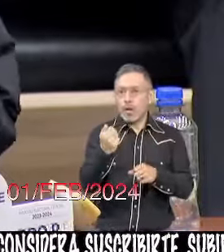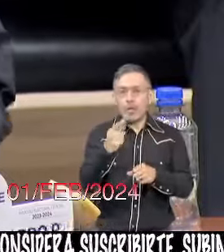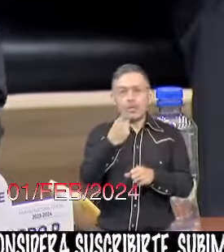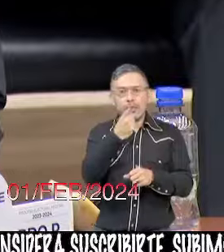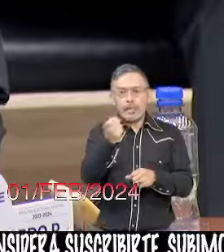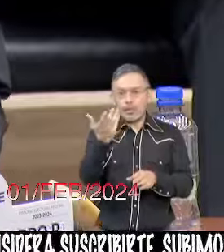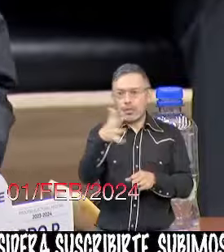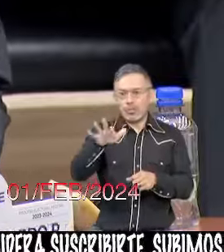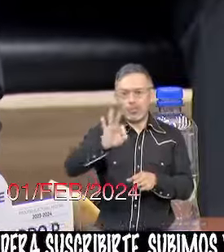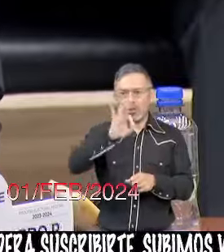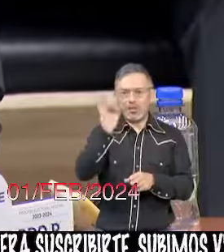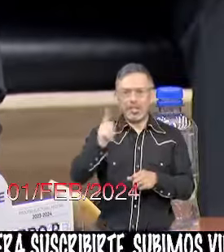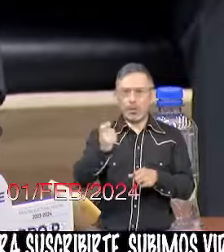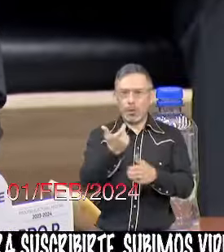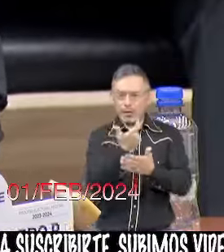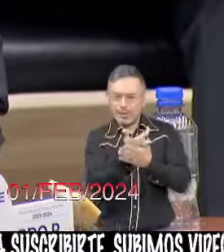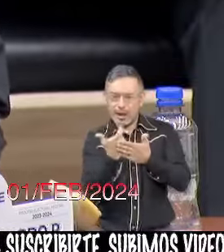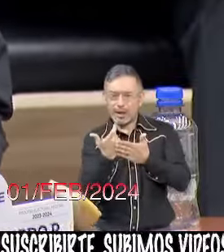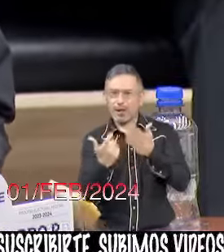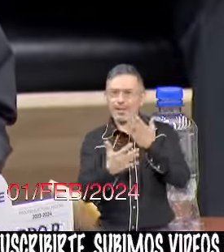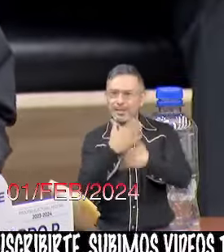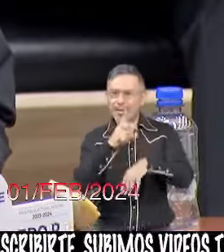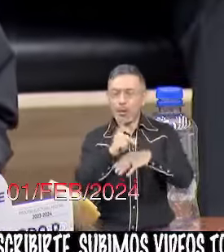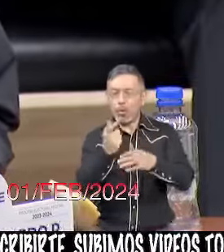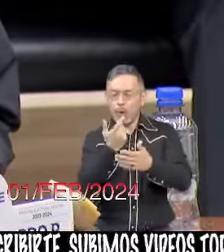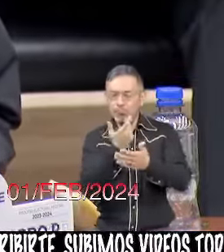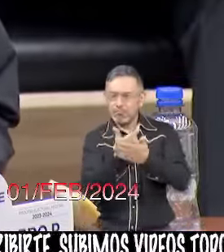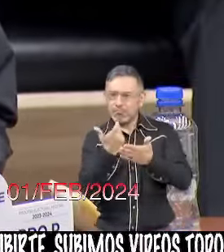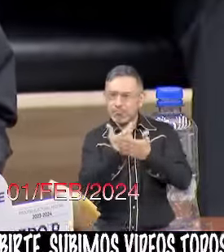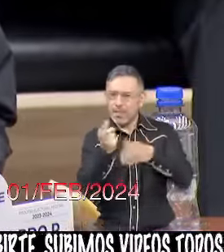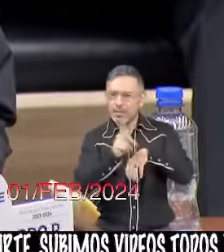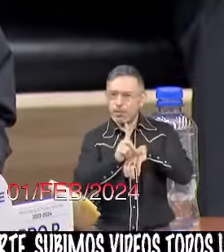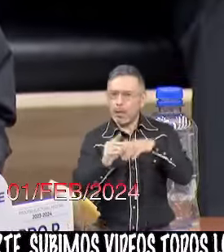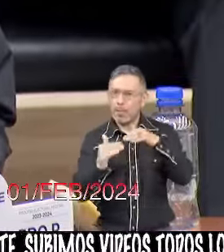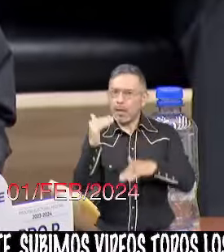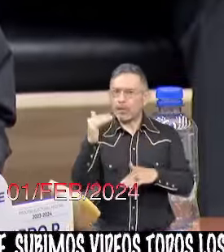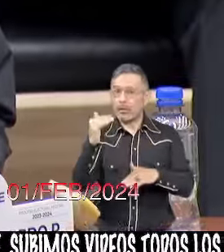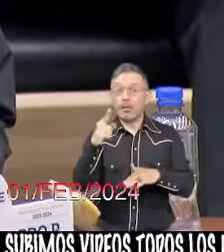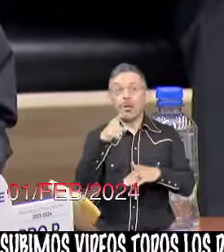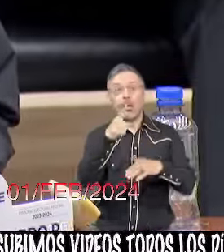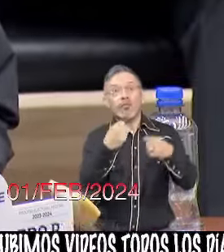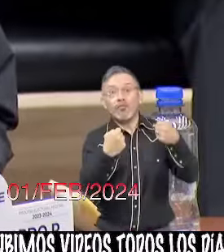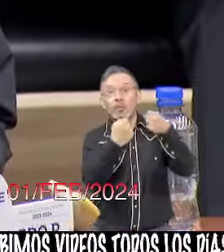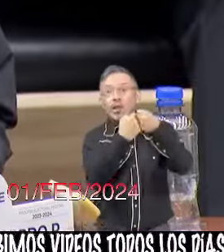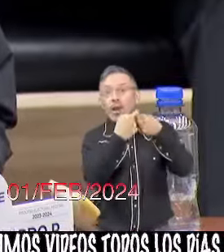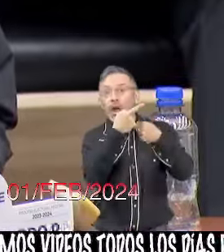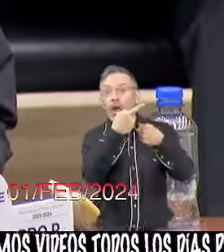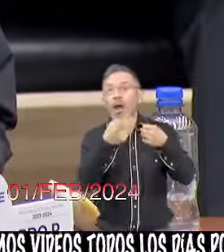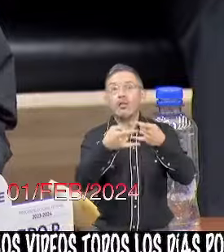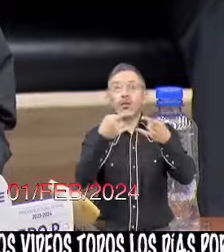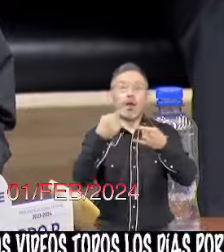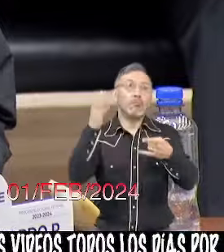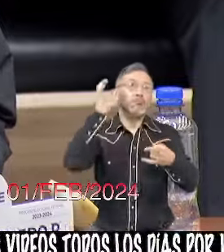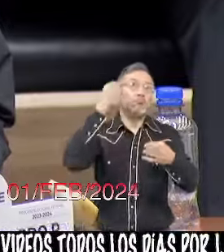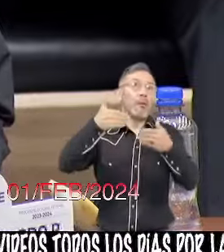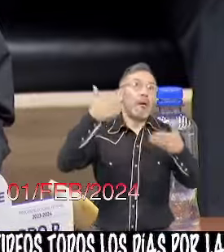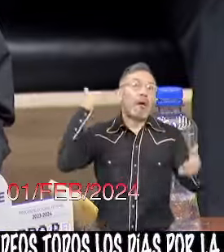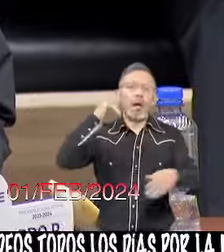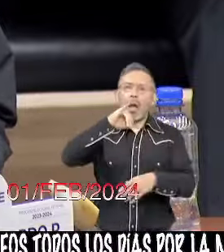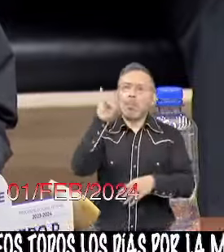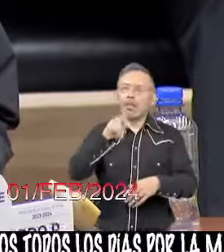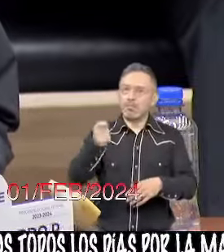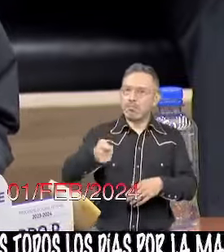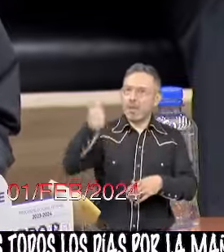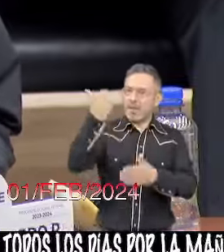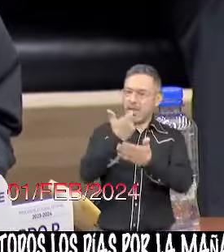en la historia del país, y en la frontera más todavía. Bueno, hubo muchas cosas, aquí no me detendré.